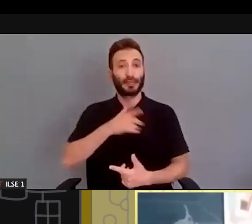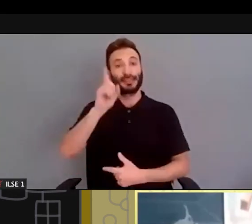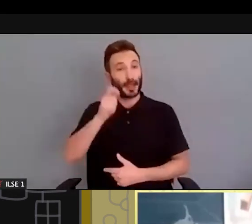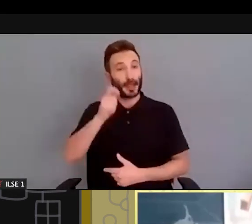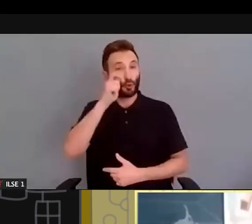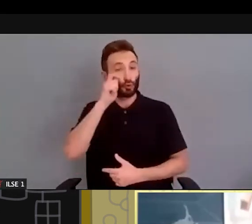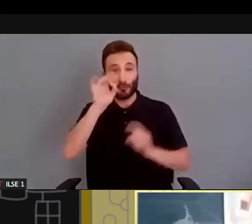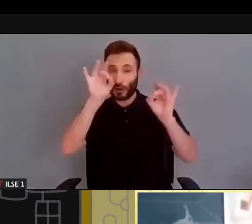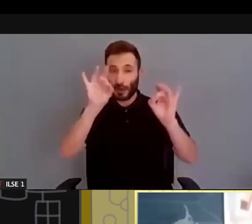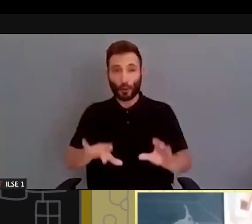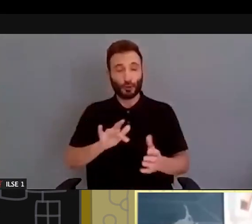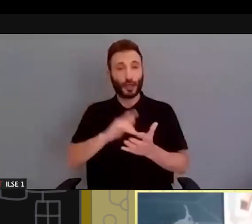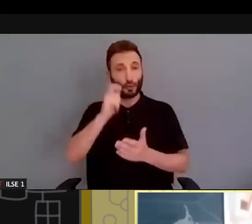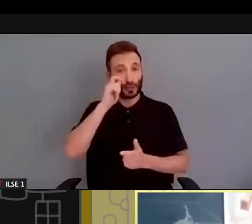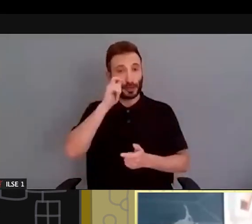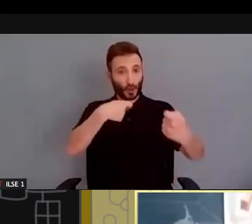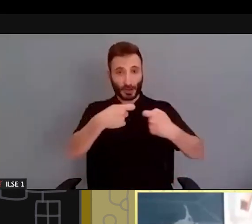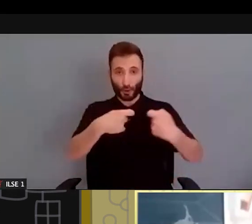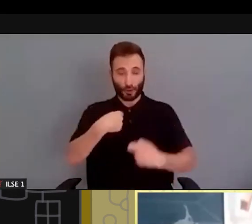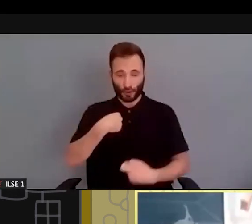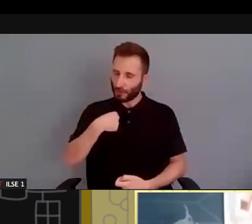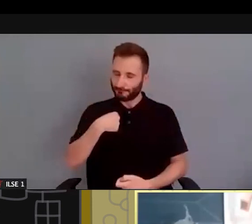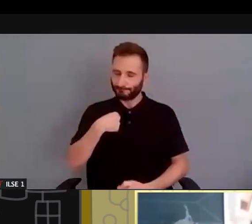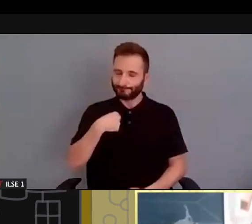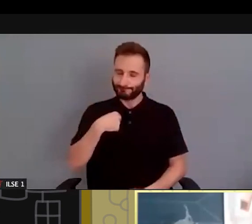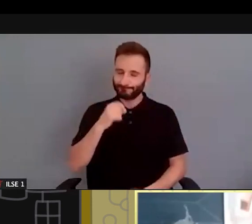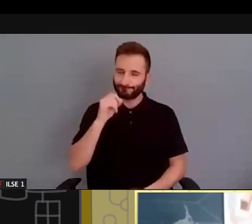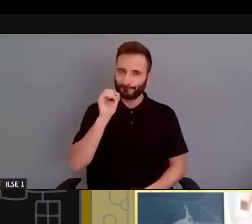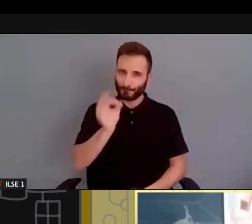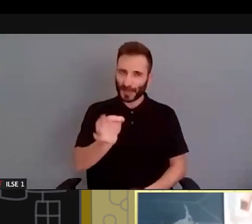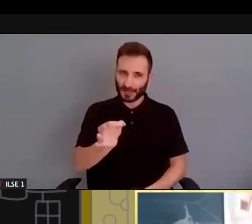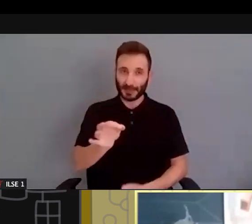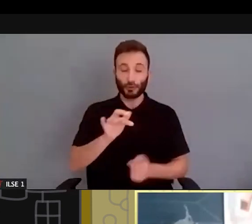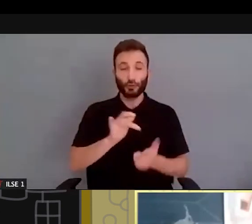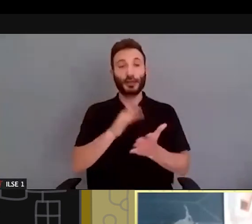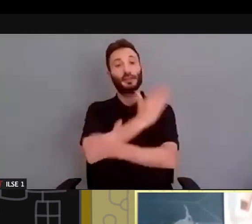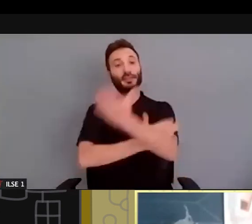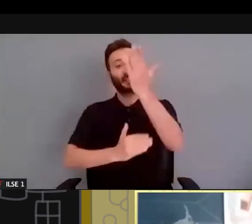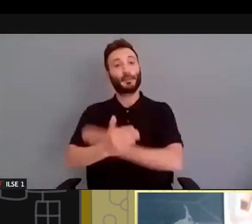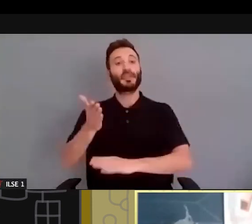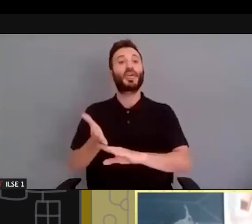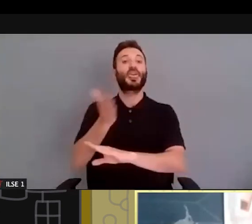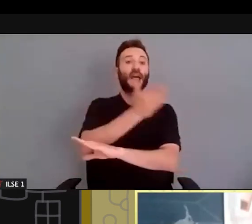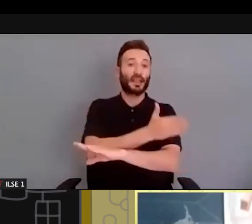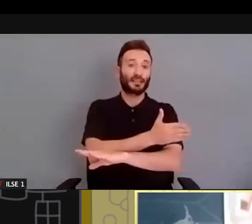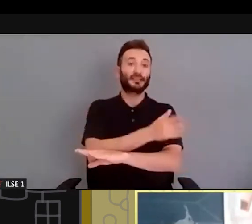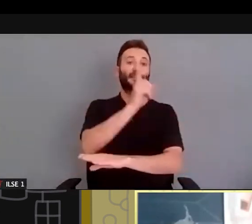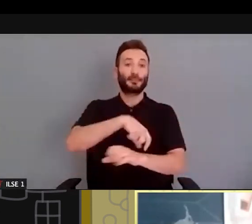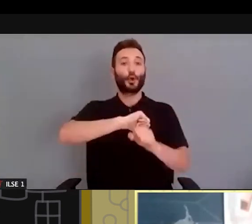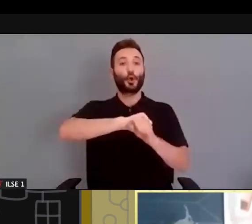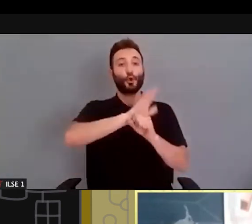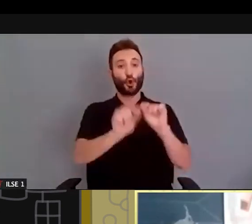turismo de negocios, yo tengo que admitir que antes de la discapacidad y también antes de la pandemia, un poco coincide,